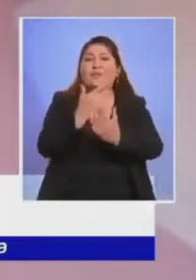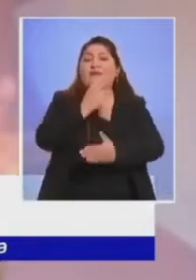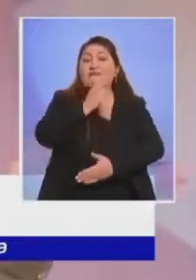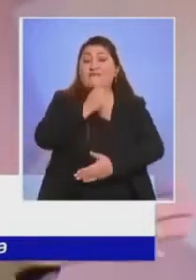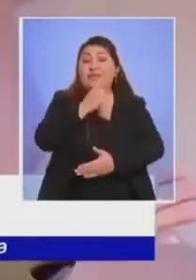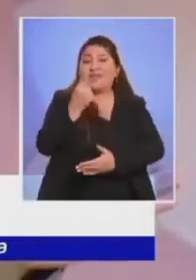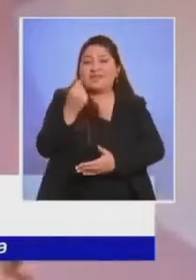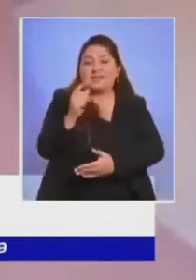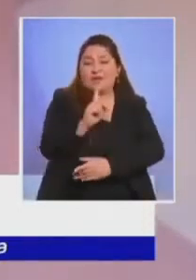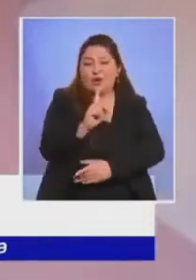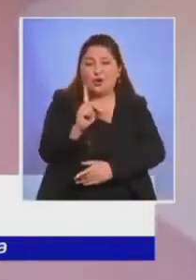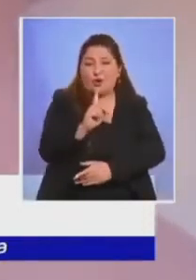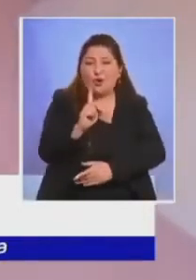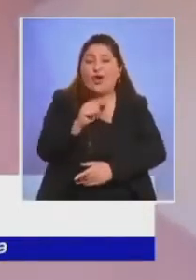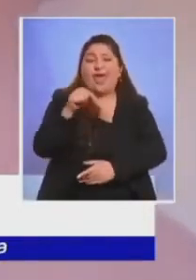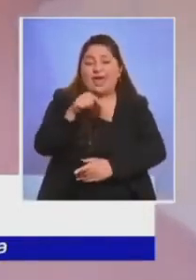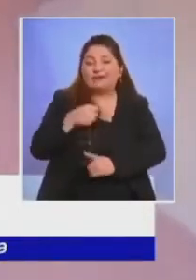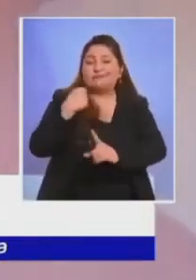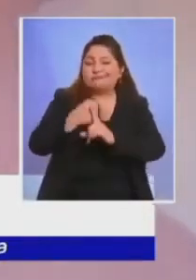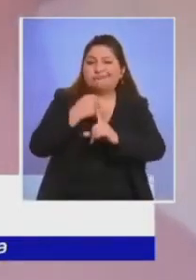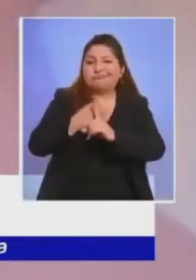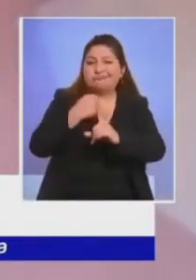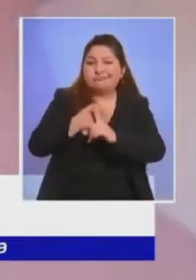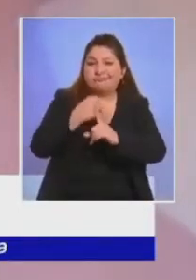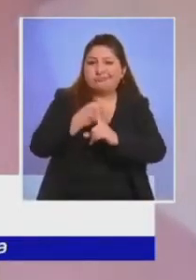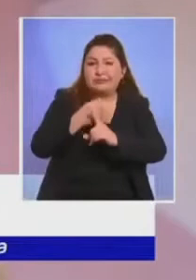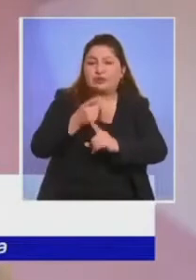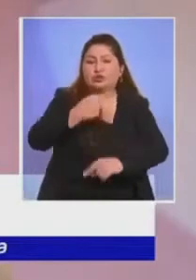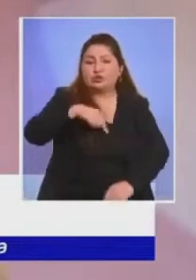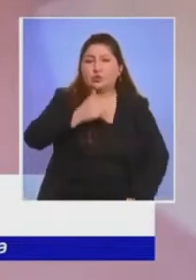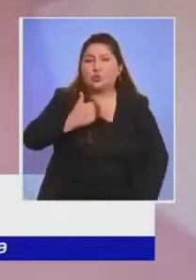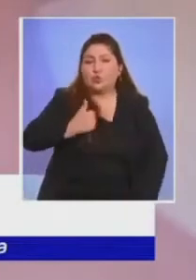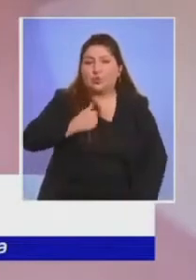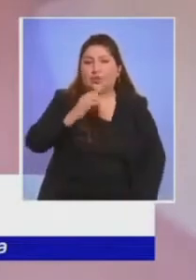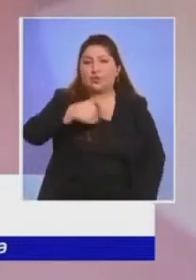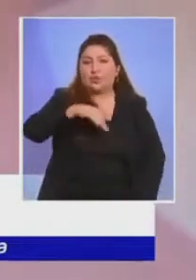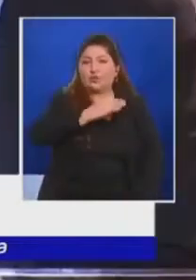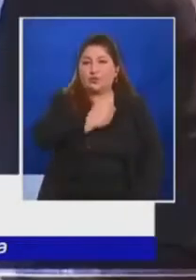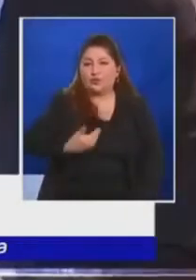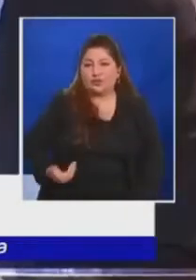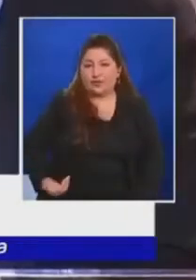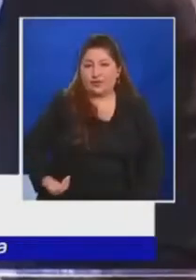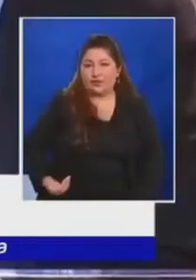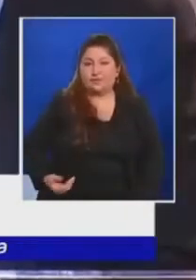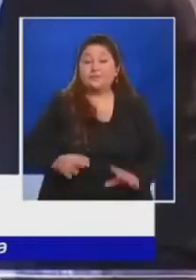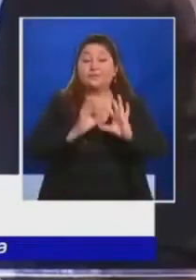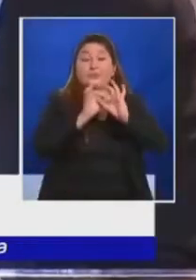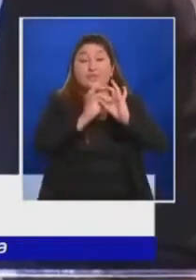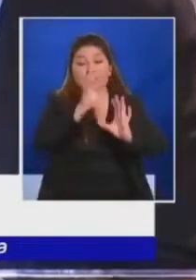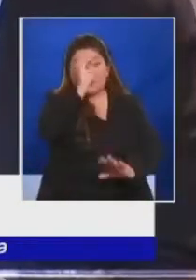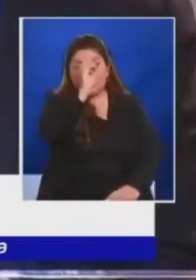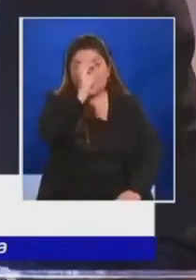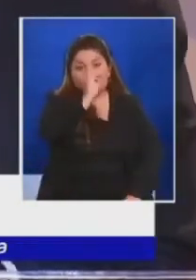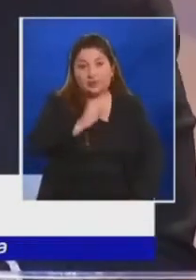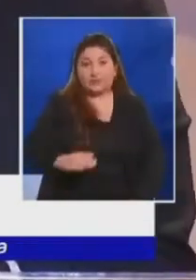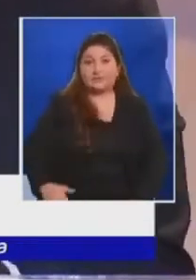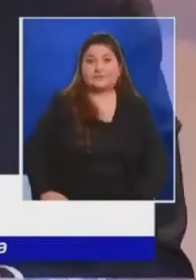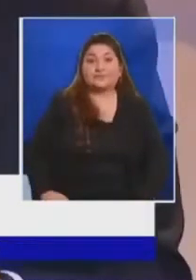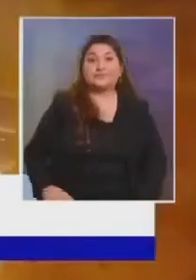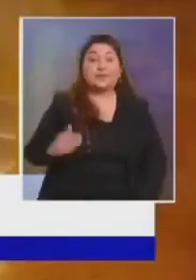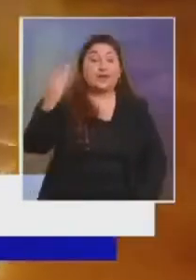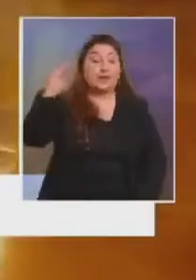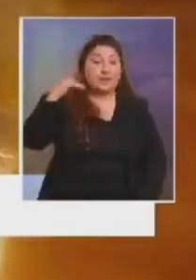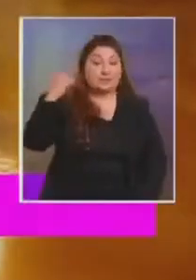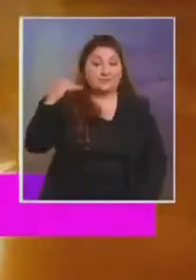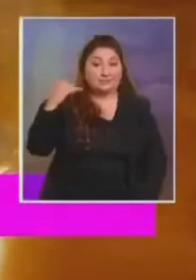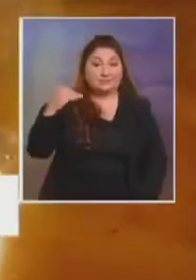compromiso por el cual venimos peleando hace muchos años y que lo vamos a cumplir en nuestro gobierno. Muchas gracias por su opinión. Yanna Proboste